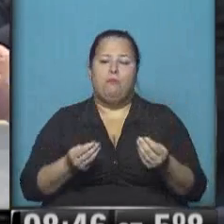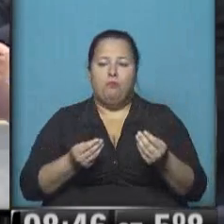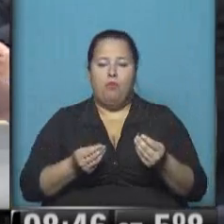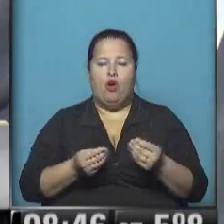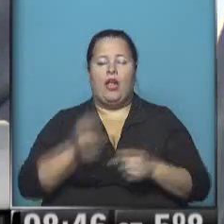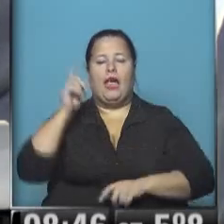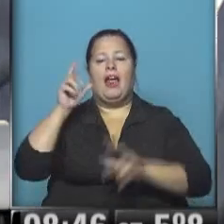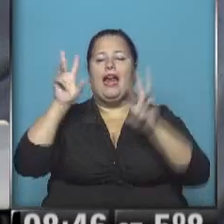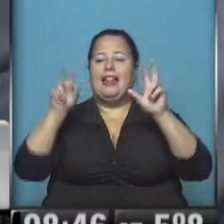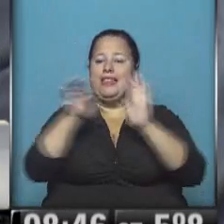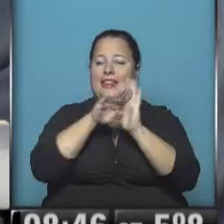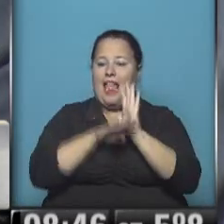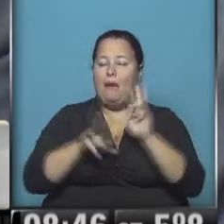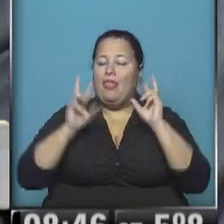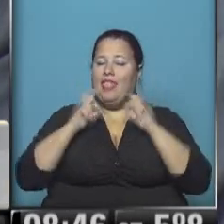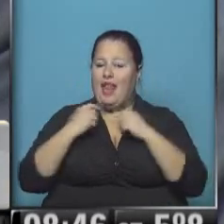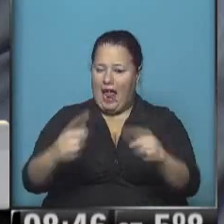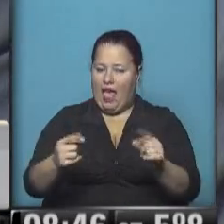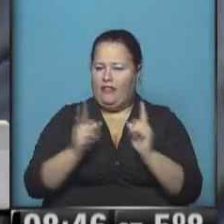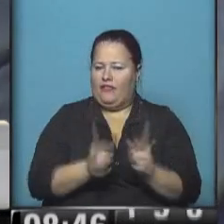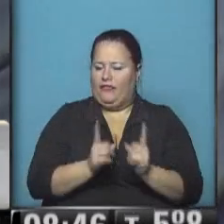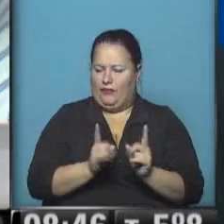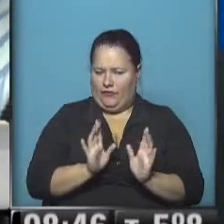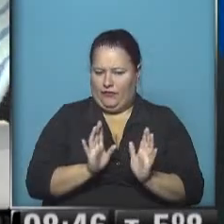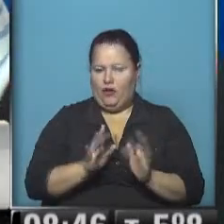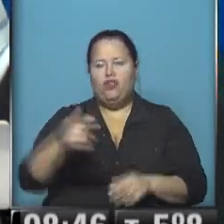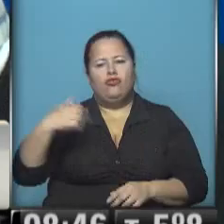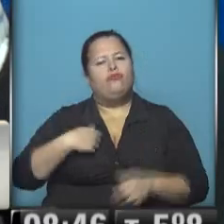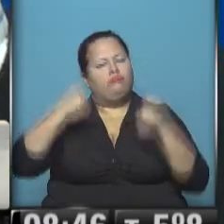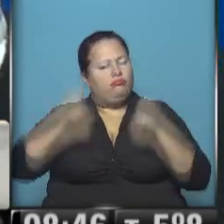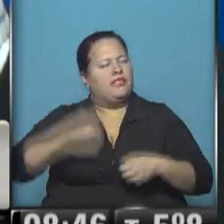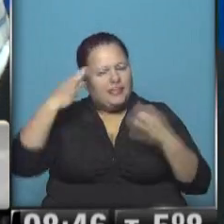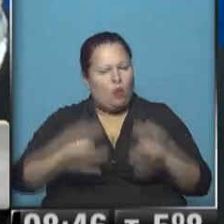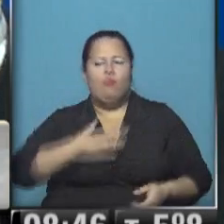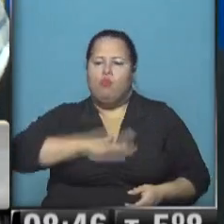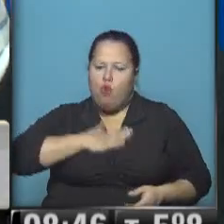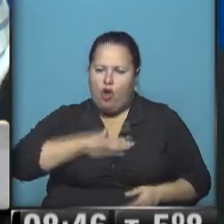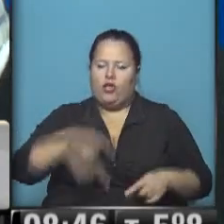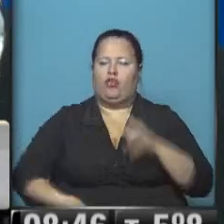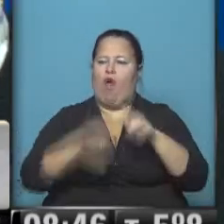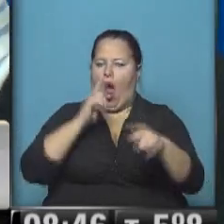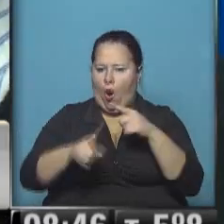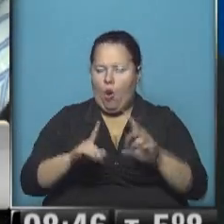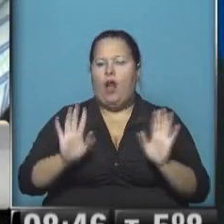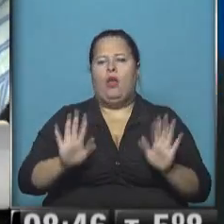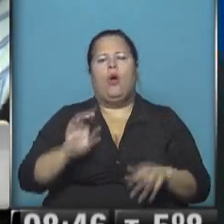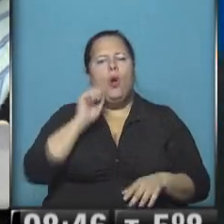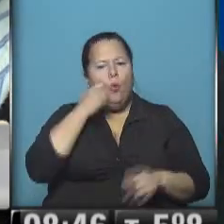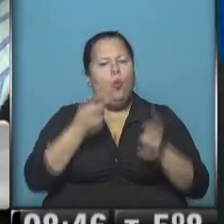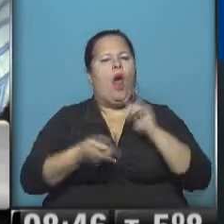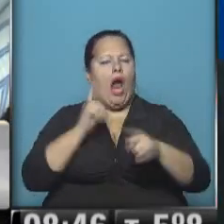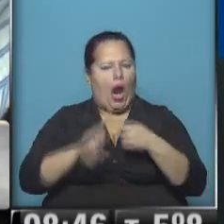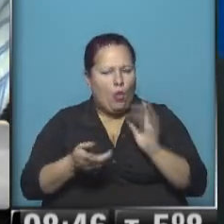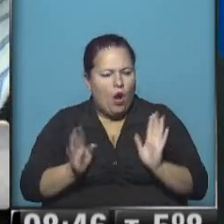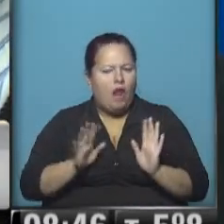la agenda de reclamo sigue intacta. Bueno, yo estoy convencido y satisfecho con este acuerdo. Fue un buen acuerdo